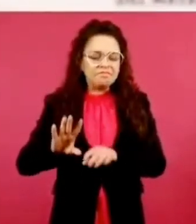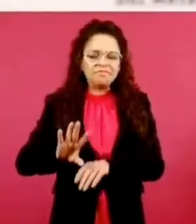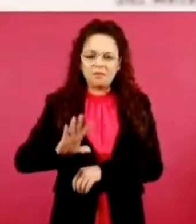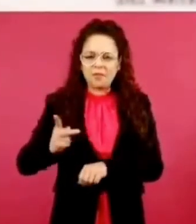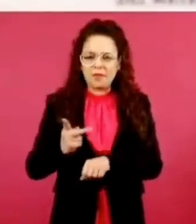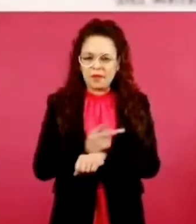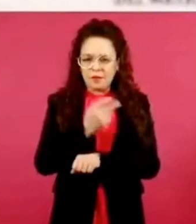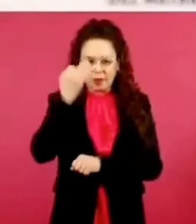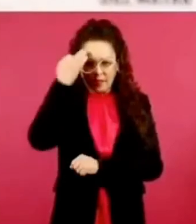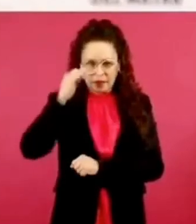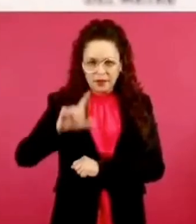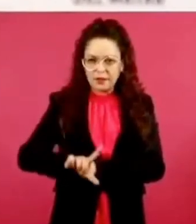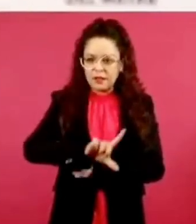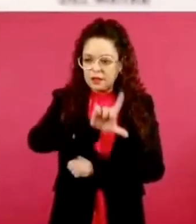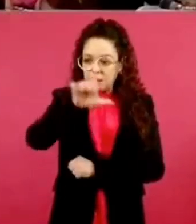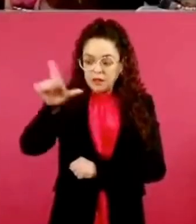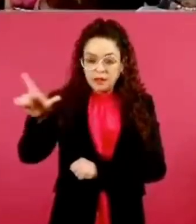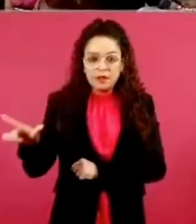enterarme.